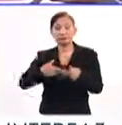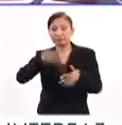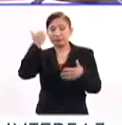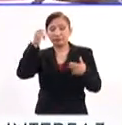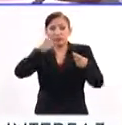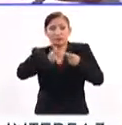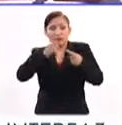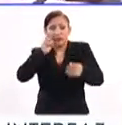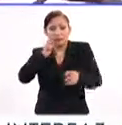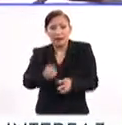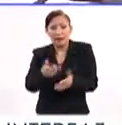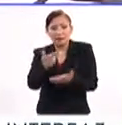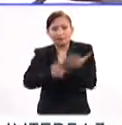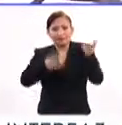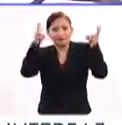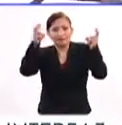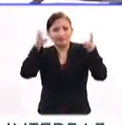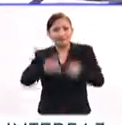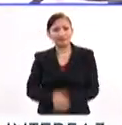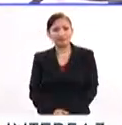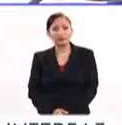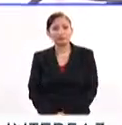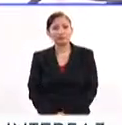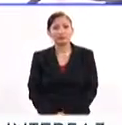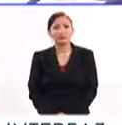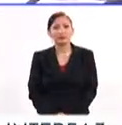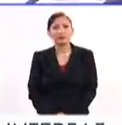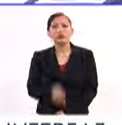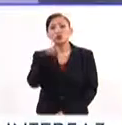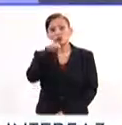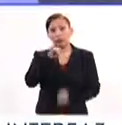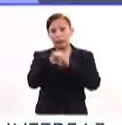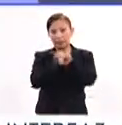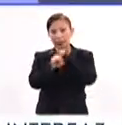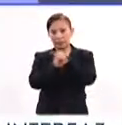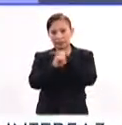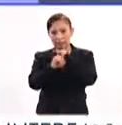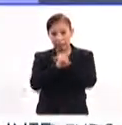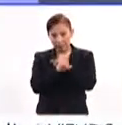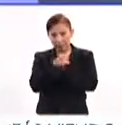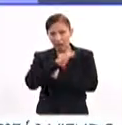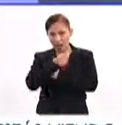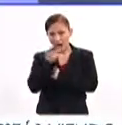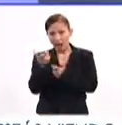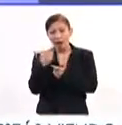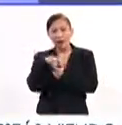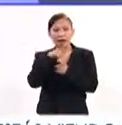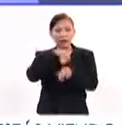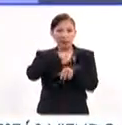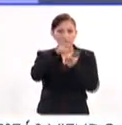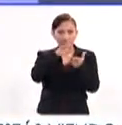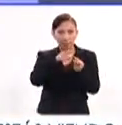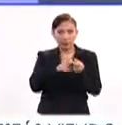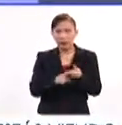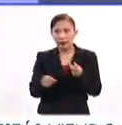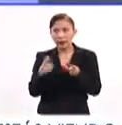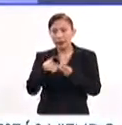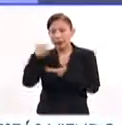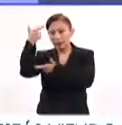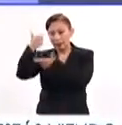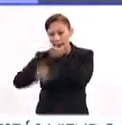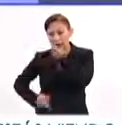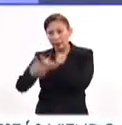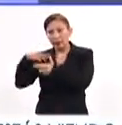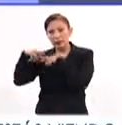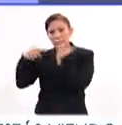siquiera sabe a dónde buscar el teatro. Busquen en internet, está Tiempo Libre, está la cartelera